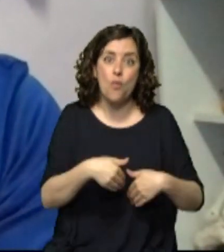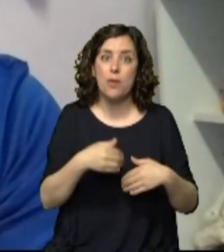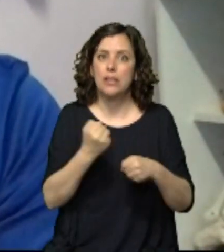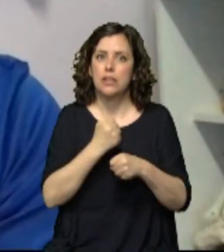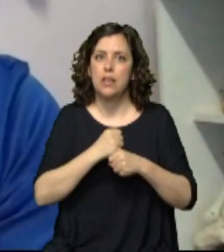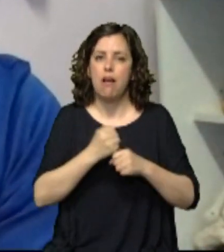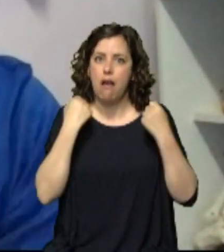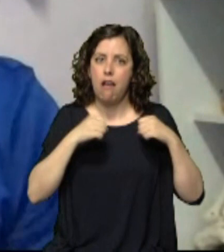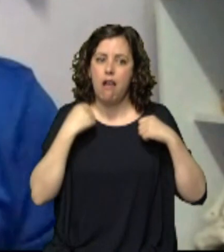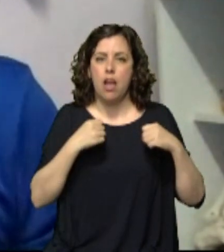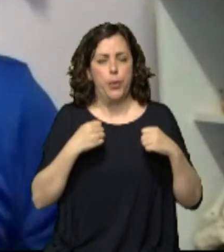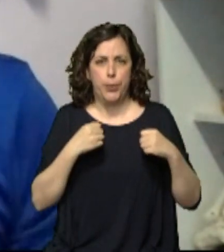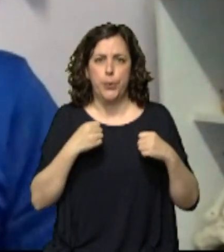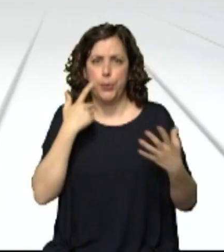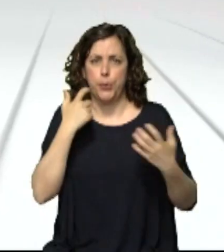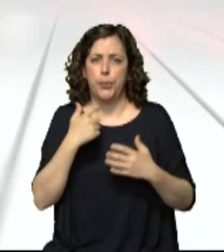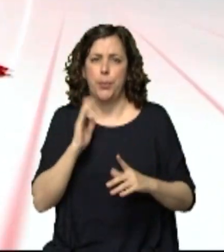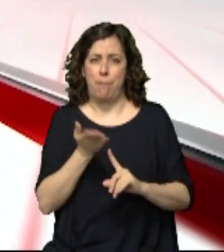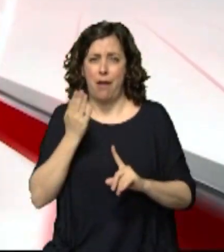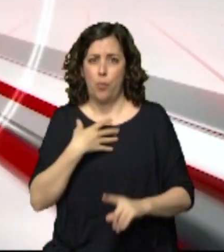creo que les pasará factura.